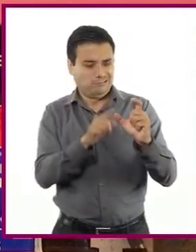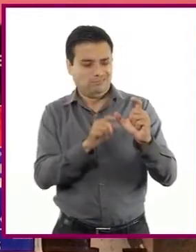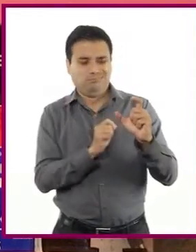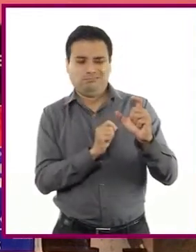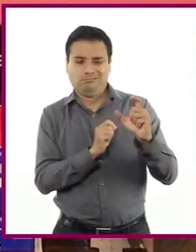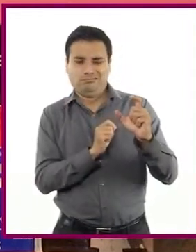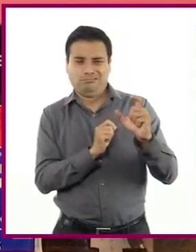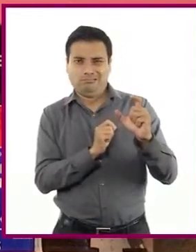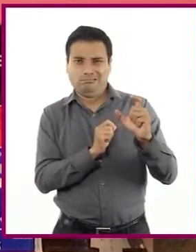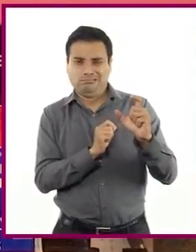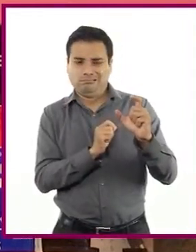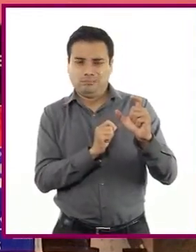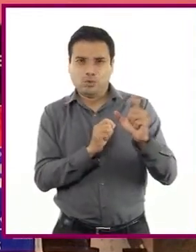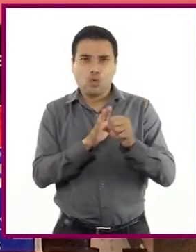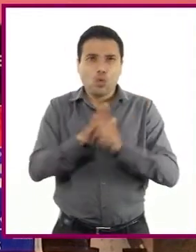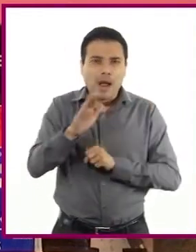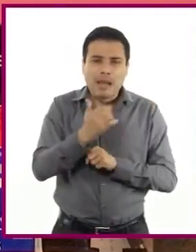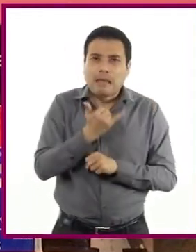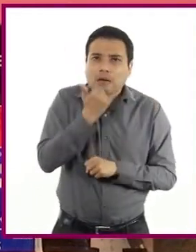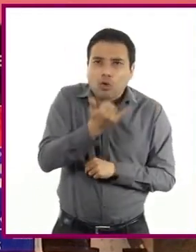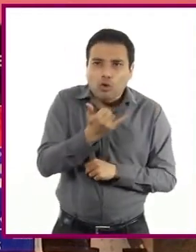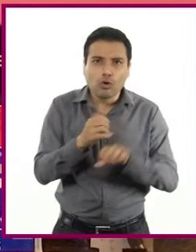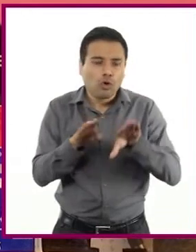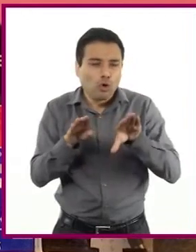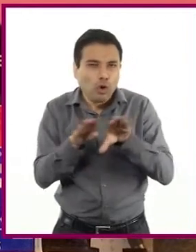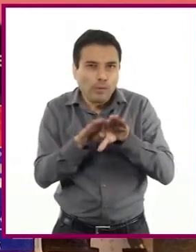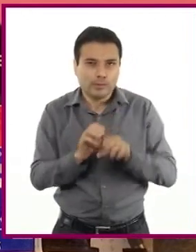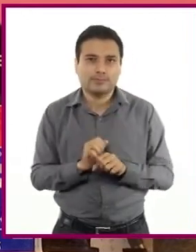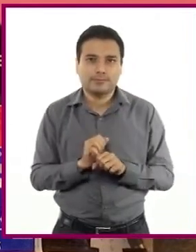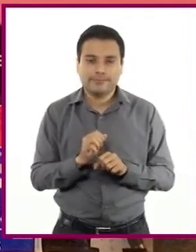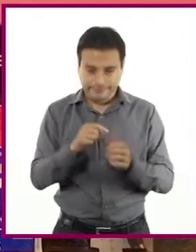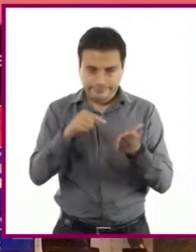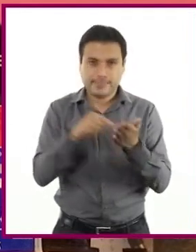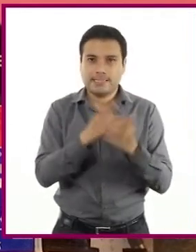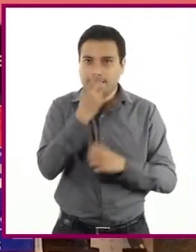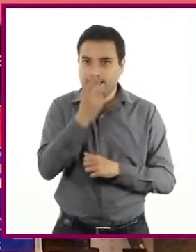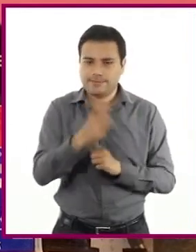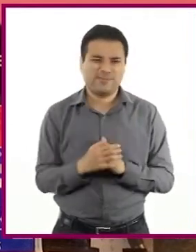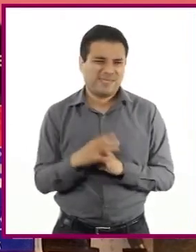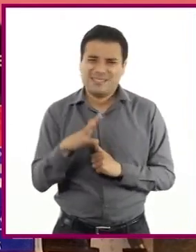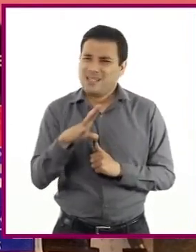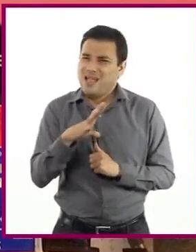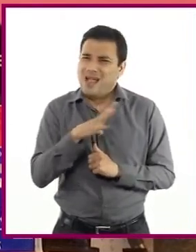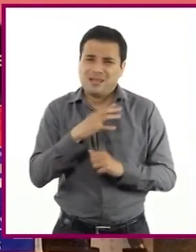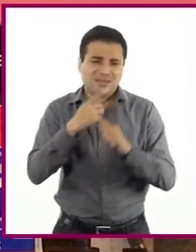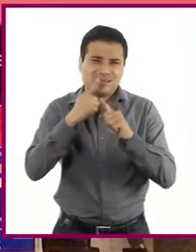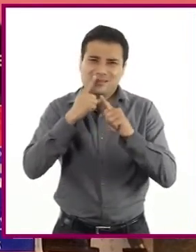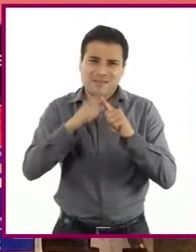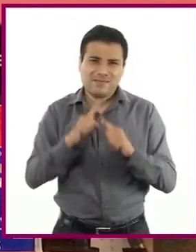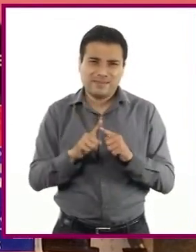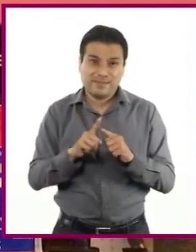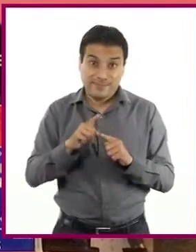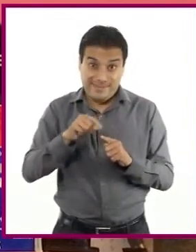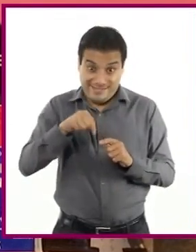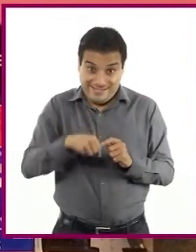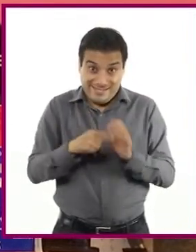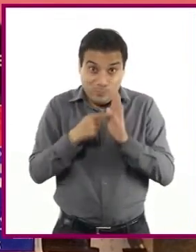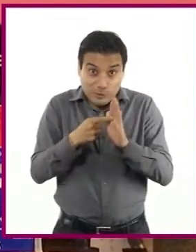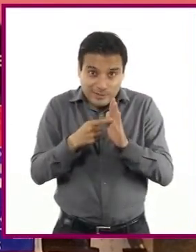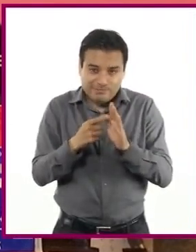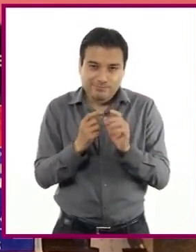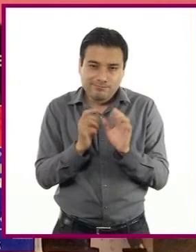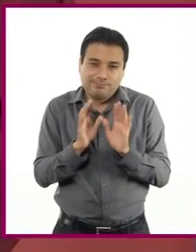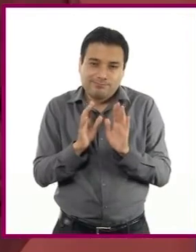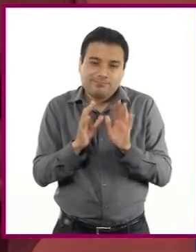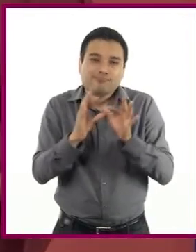consideran como usos erróneos por parte de cierto grupo de usuarios. Hay más tipos de diccionarios. Los que les hemos mostrado son solo algunos.